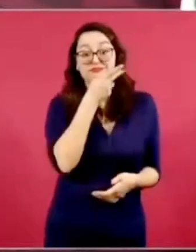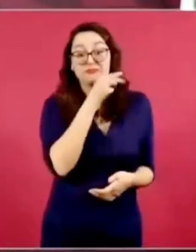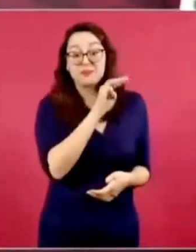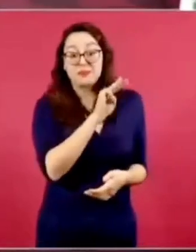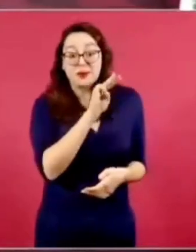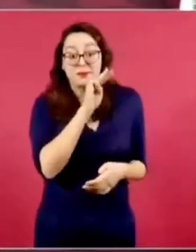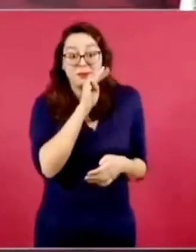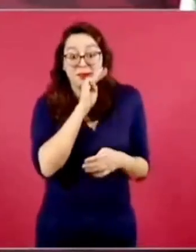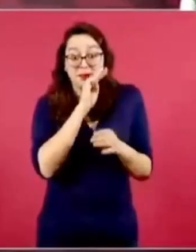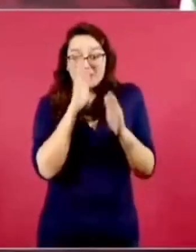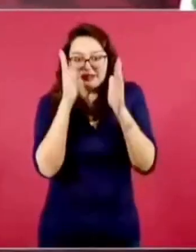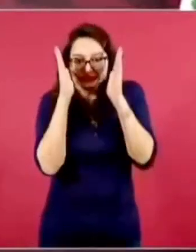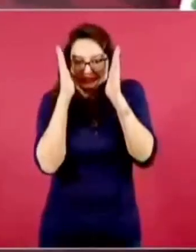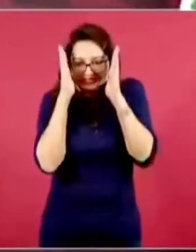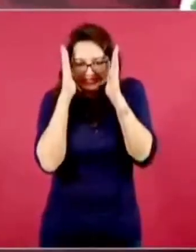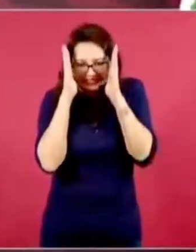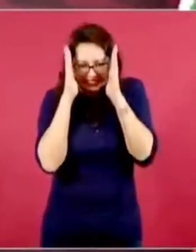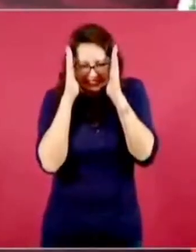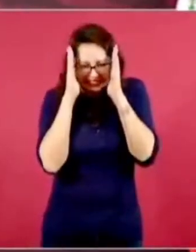conservadores, pero